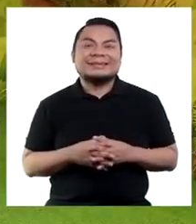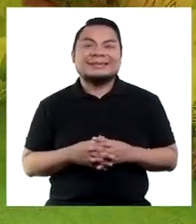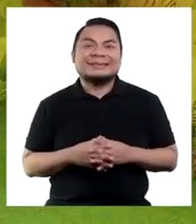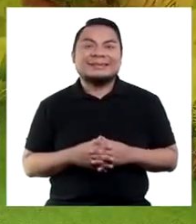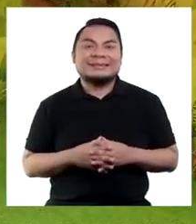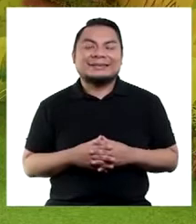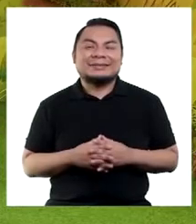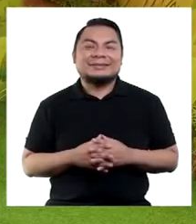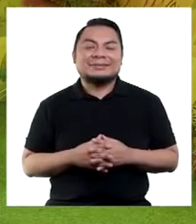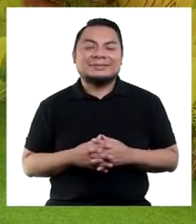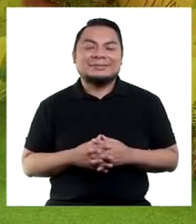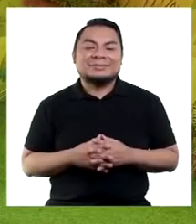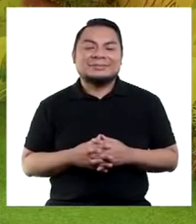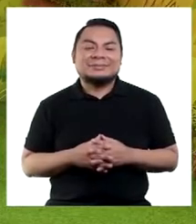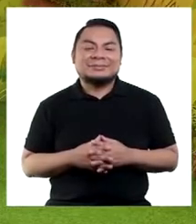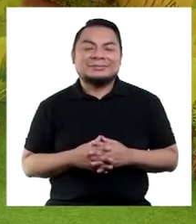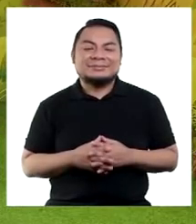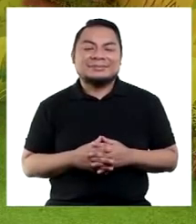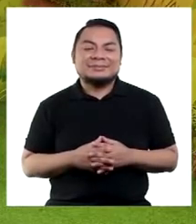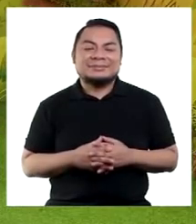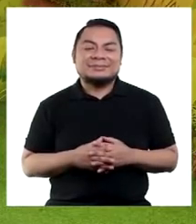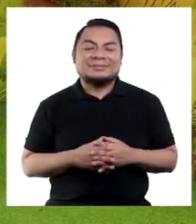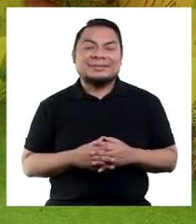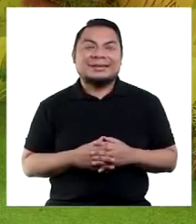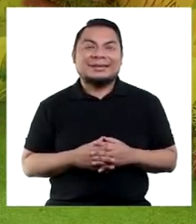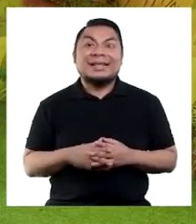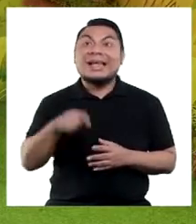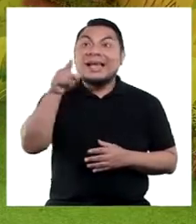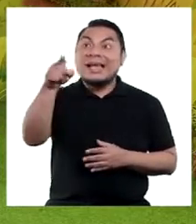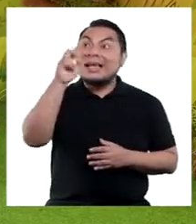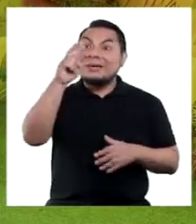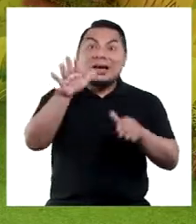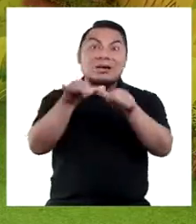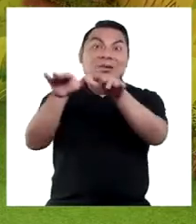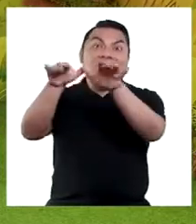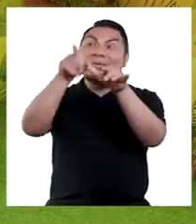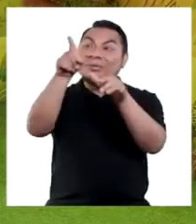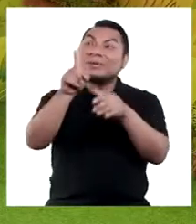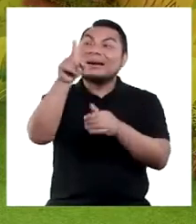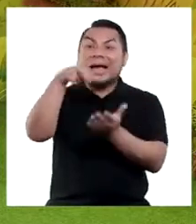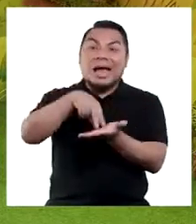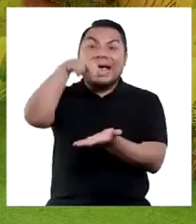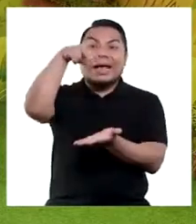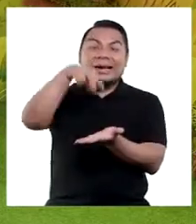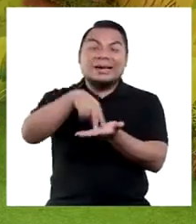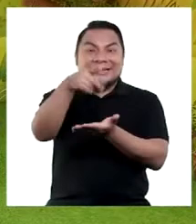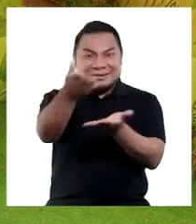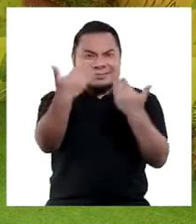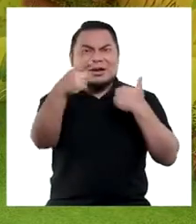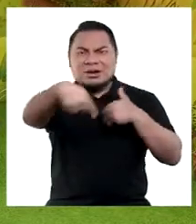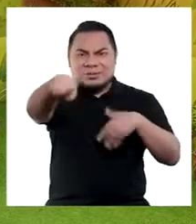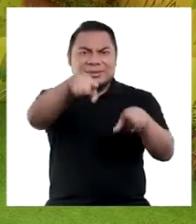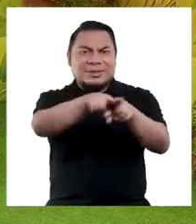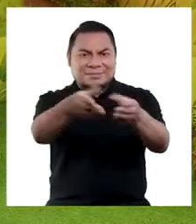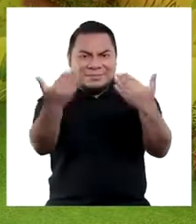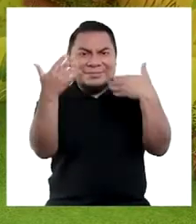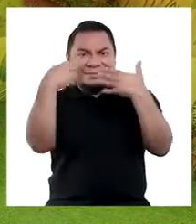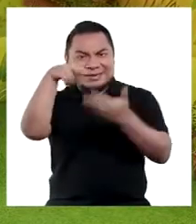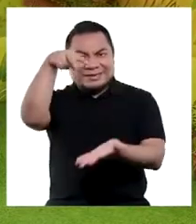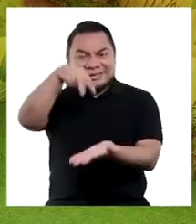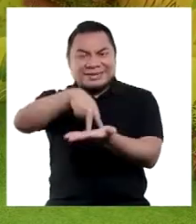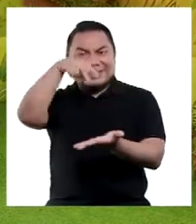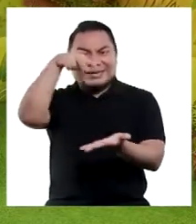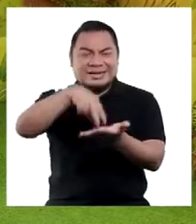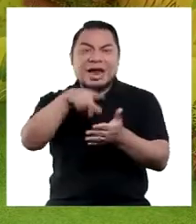para saludarla nos vamos todas y todos imaginemos que queremos alcanzar las